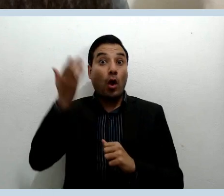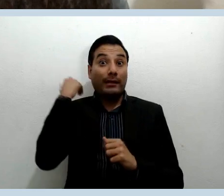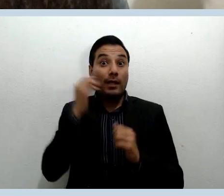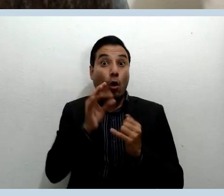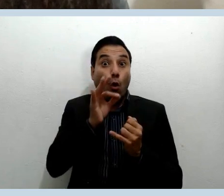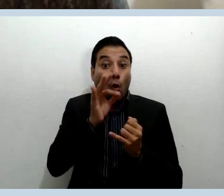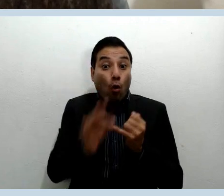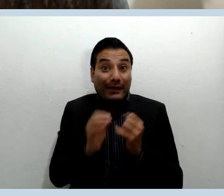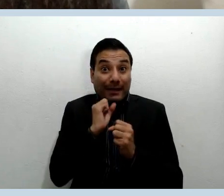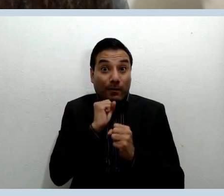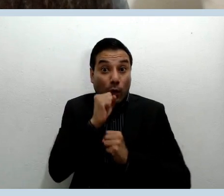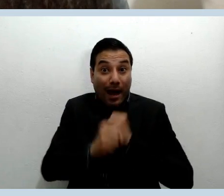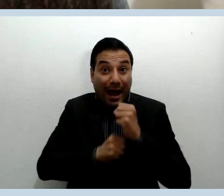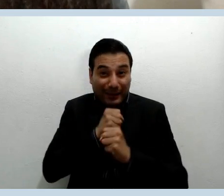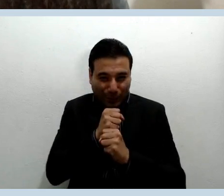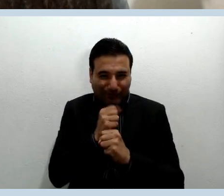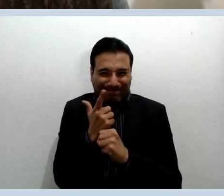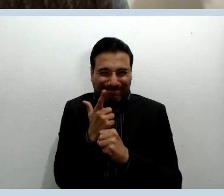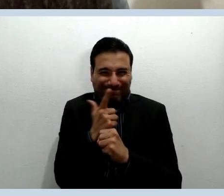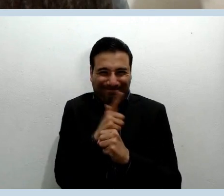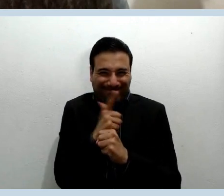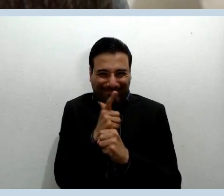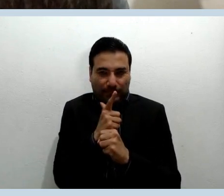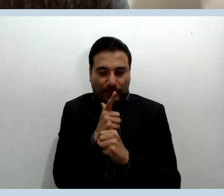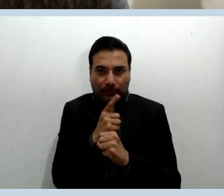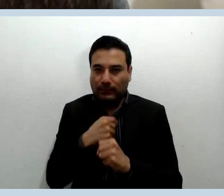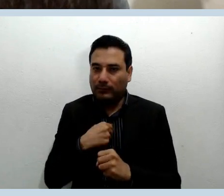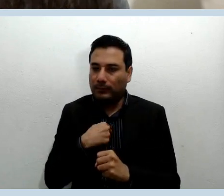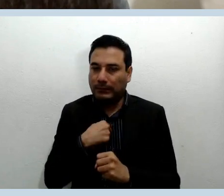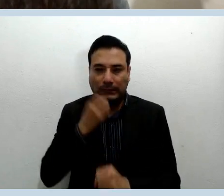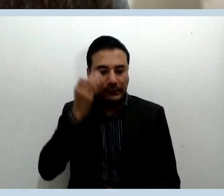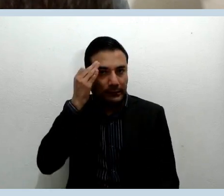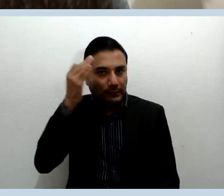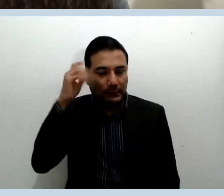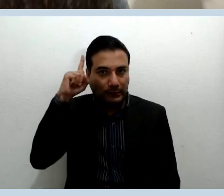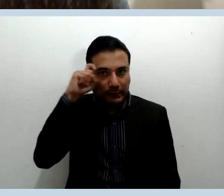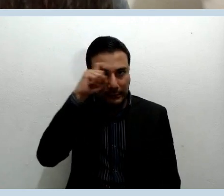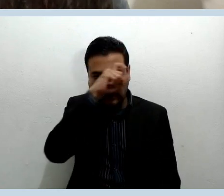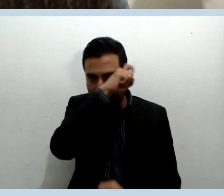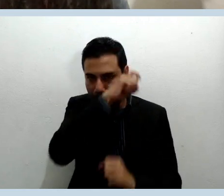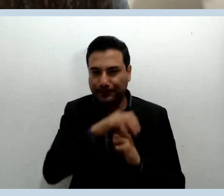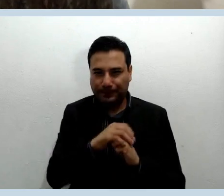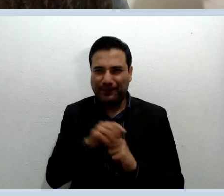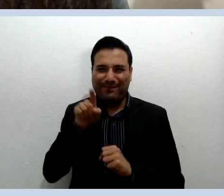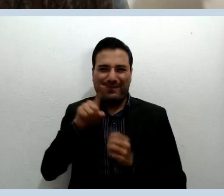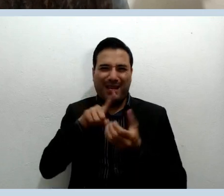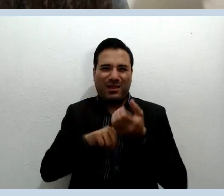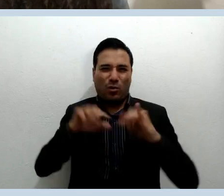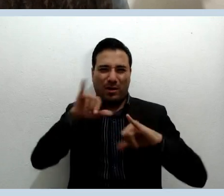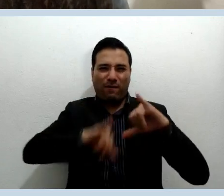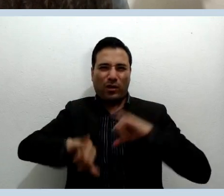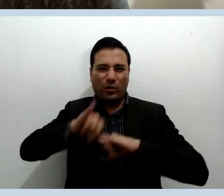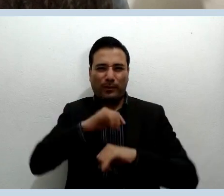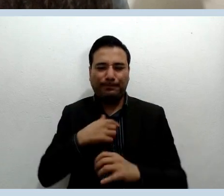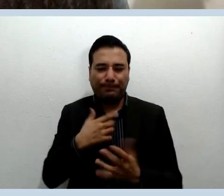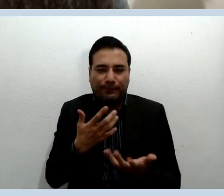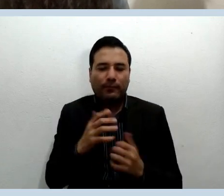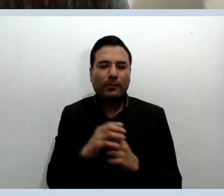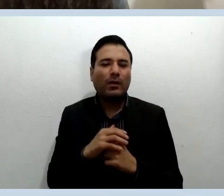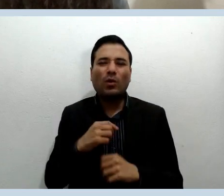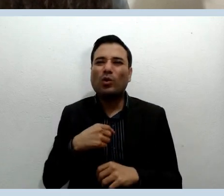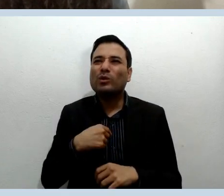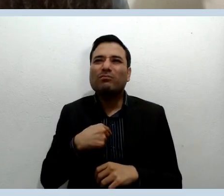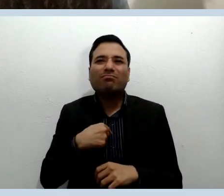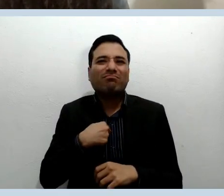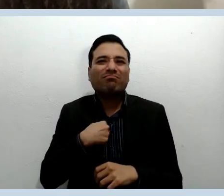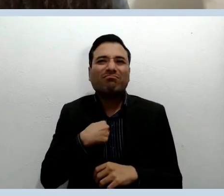viviendo procesos Igual muy complicados dentro del laboratorio y yo decía es que no nos no nos